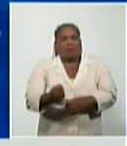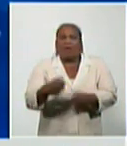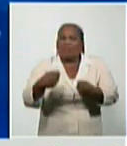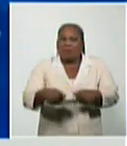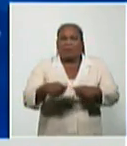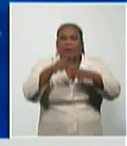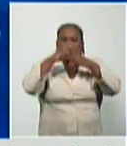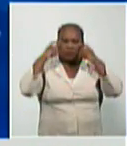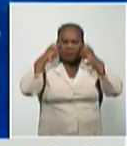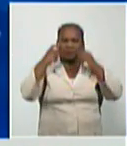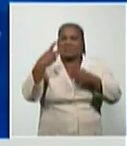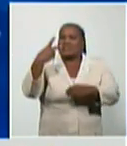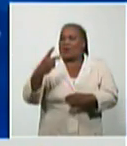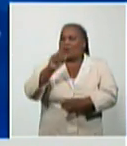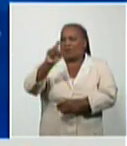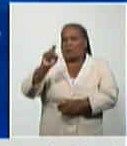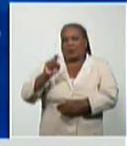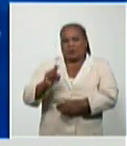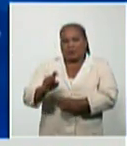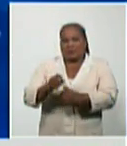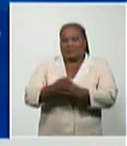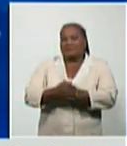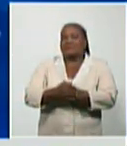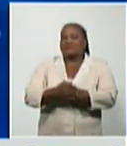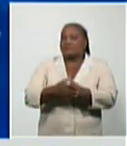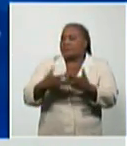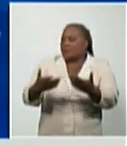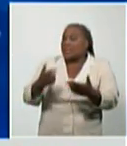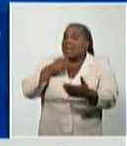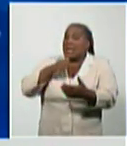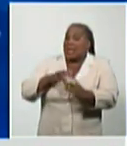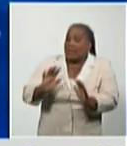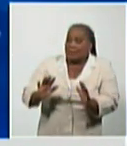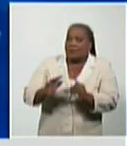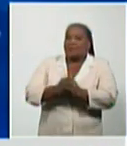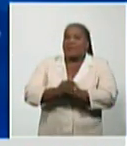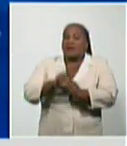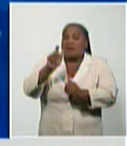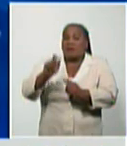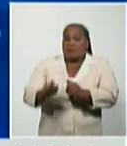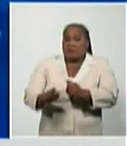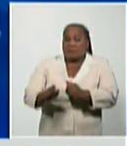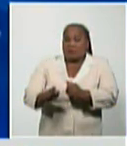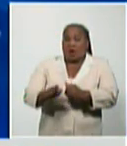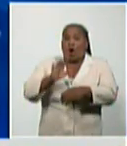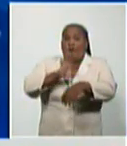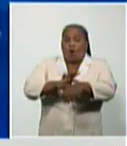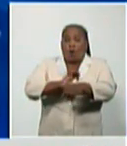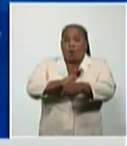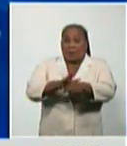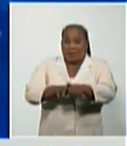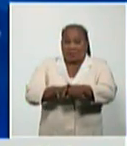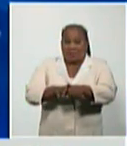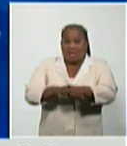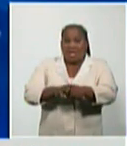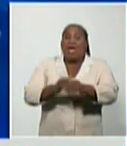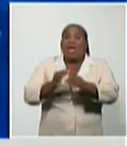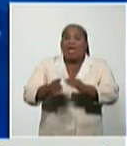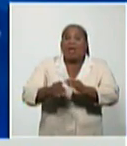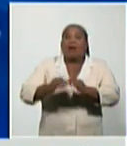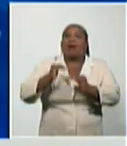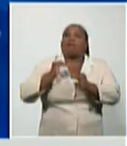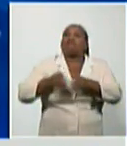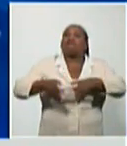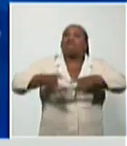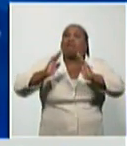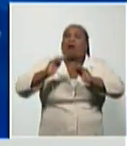segunda pregunta, doctor. Cuando existe algún caso de COVID-19 en un edificio multifamiliar, ¿se debe